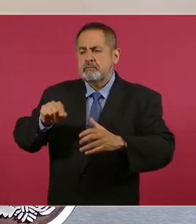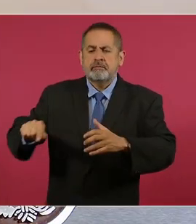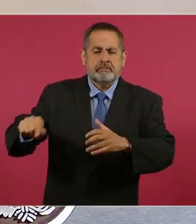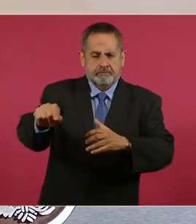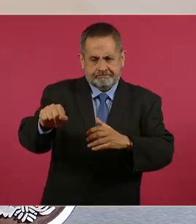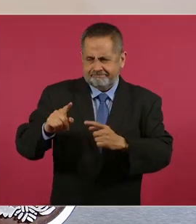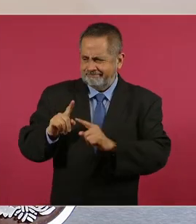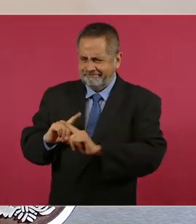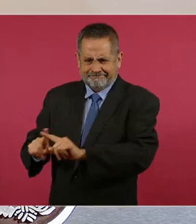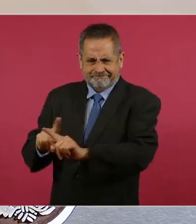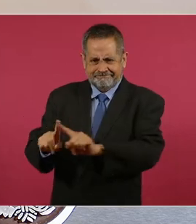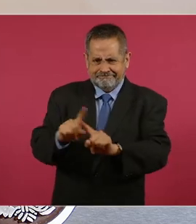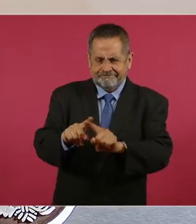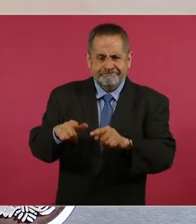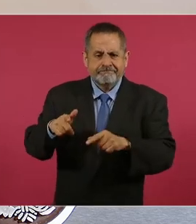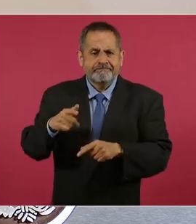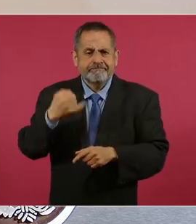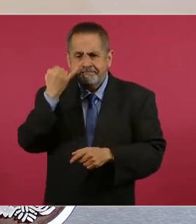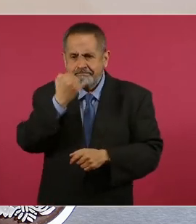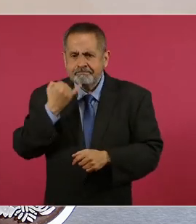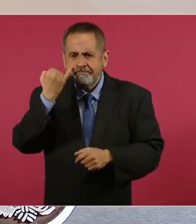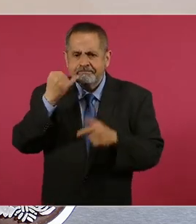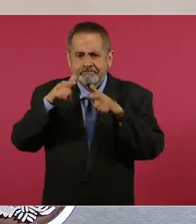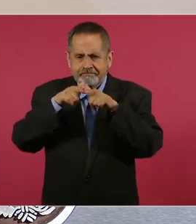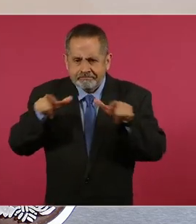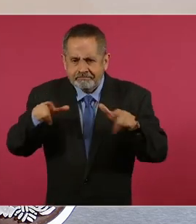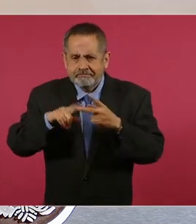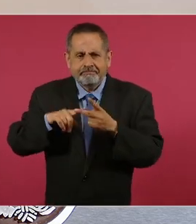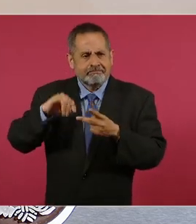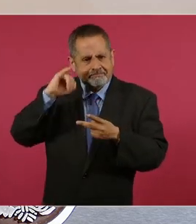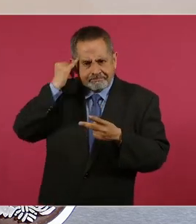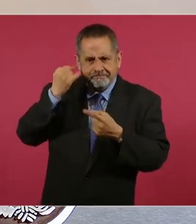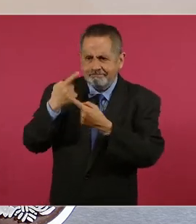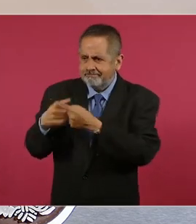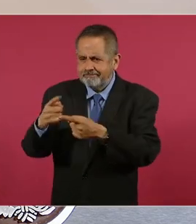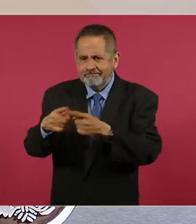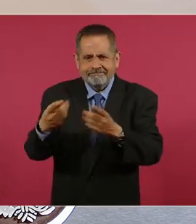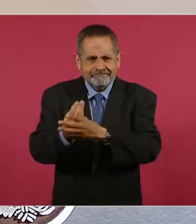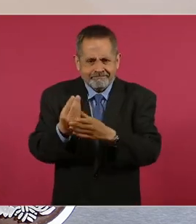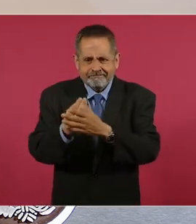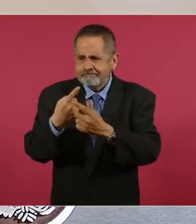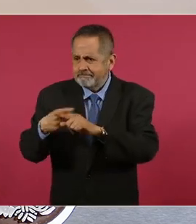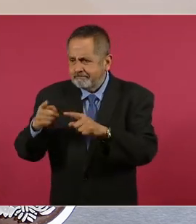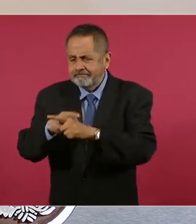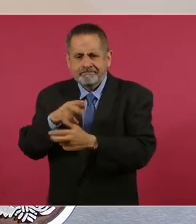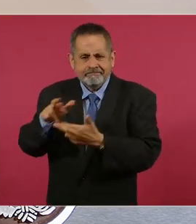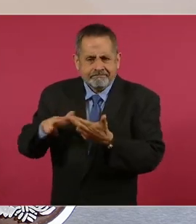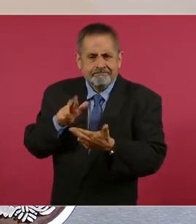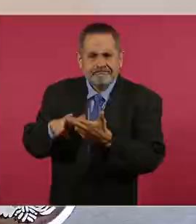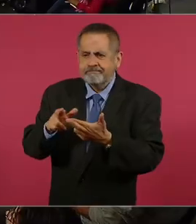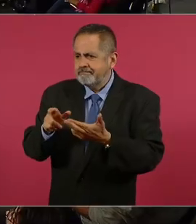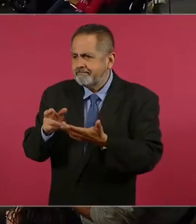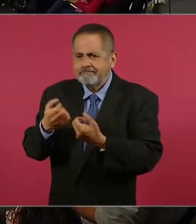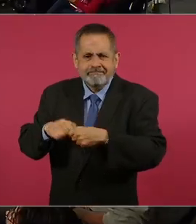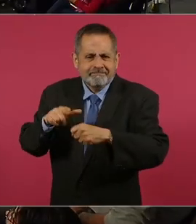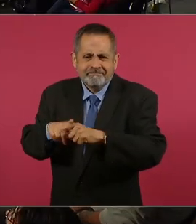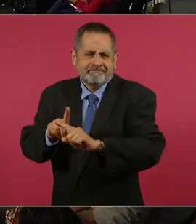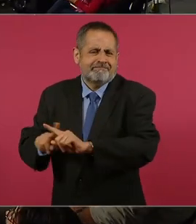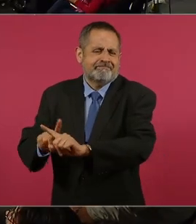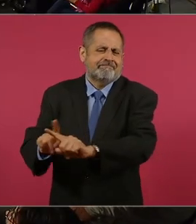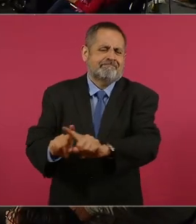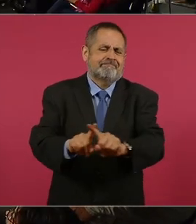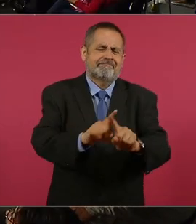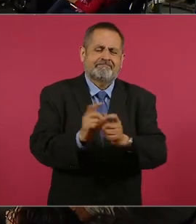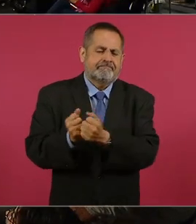su diversidad lingüística, étnica, regional y social. Y por supuesto que tenemos